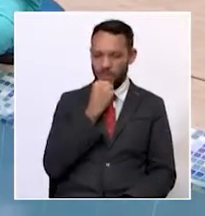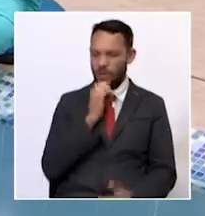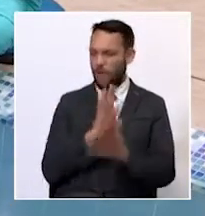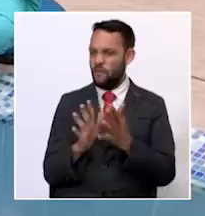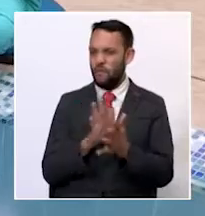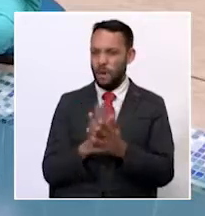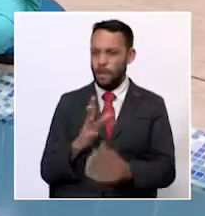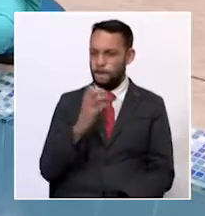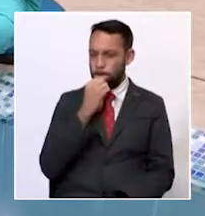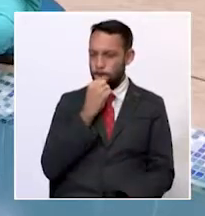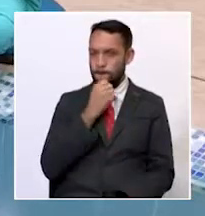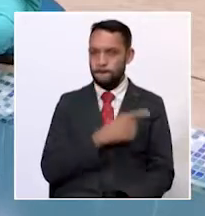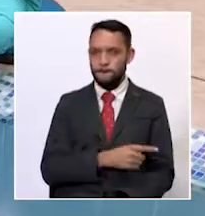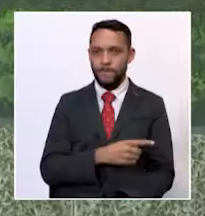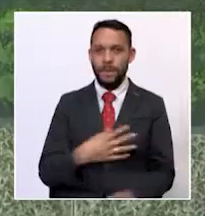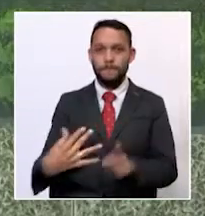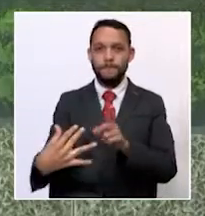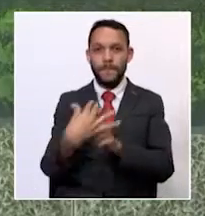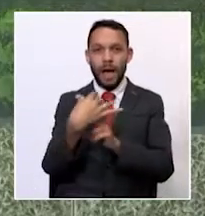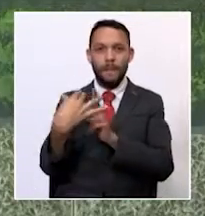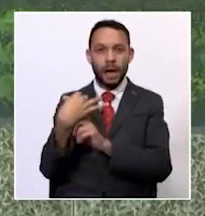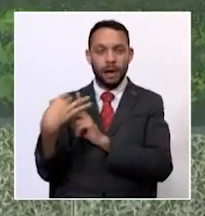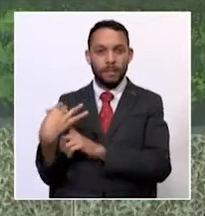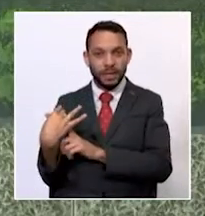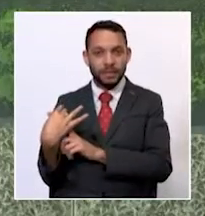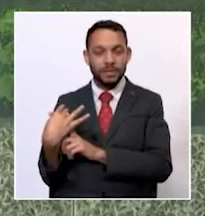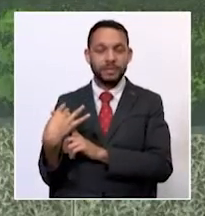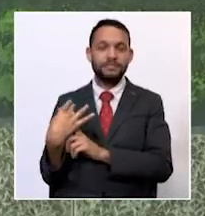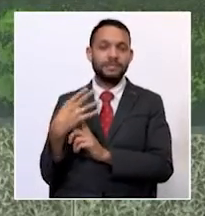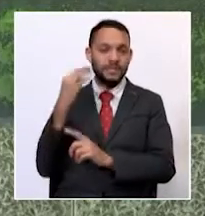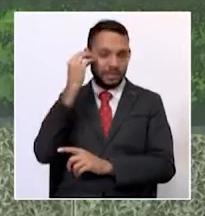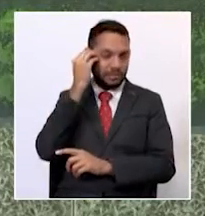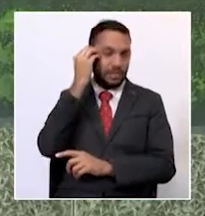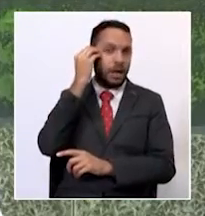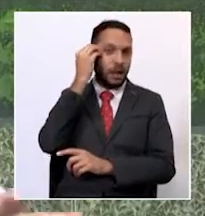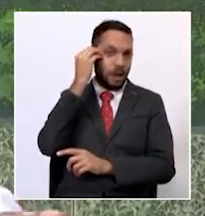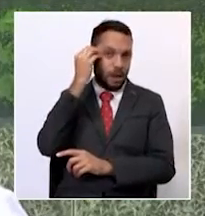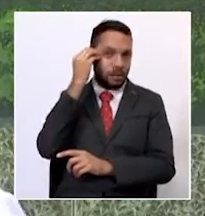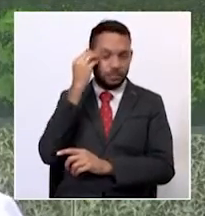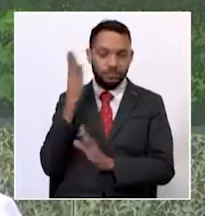que nos están haciendo un vía crucis la vida y nos están atormentando,